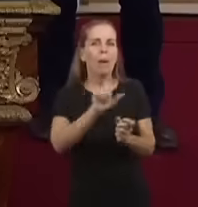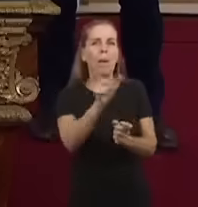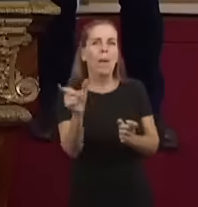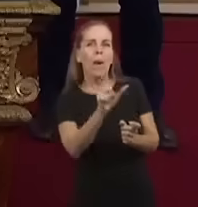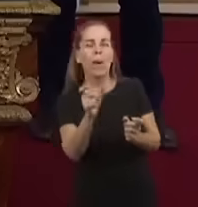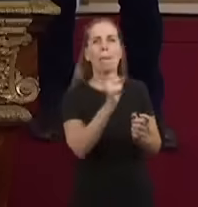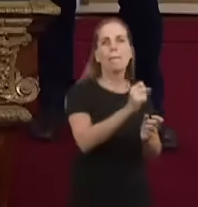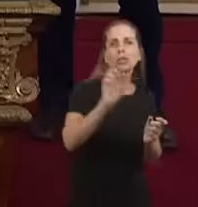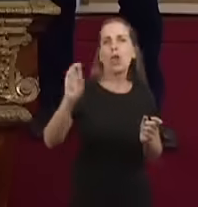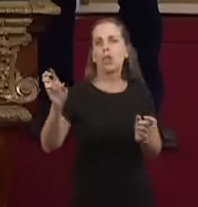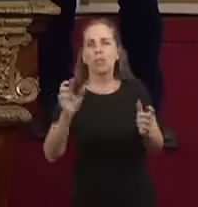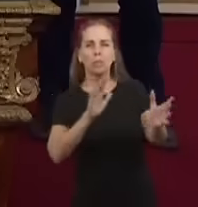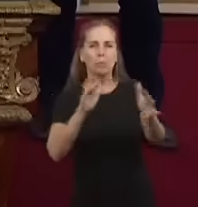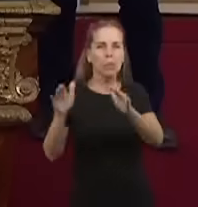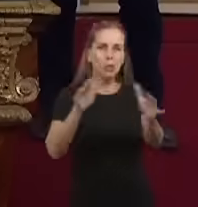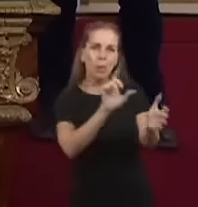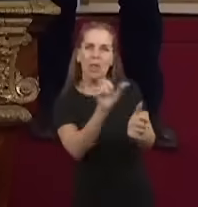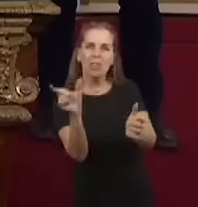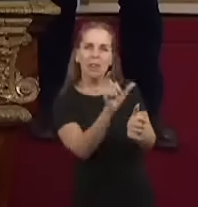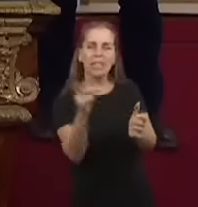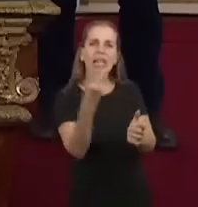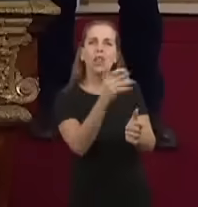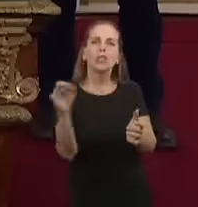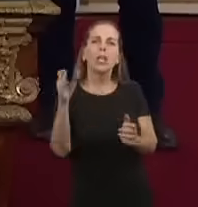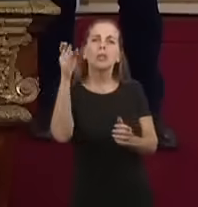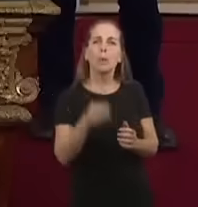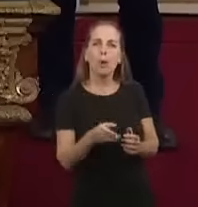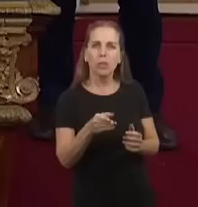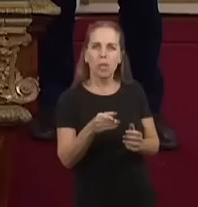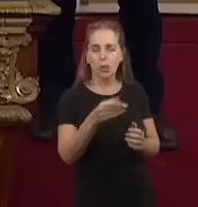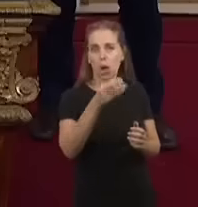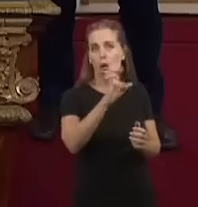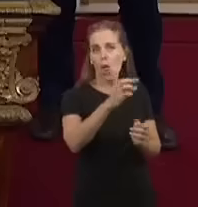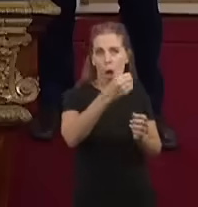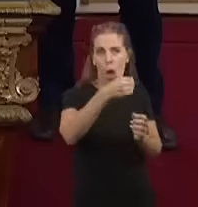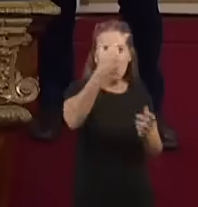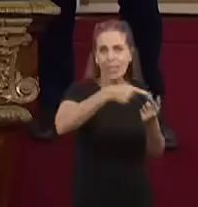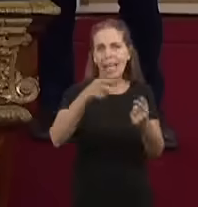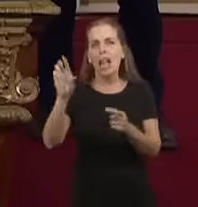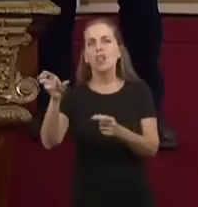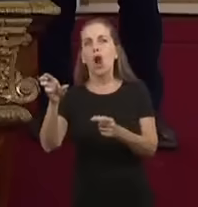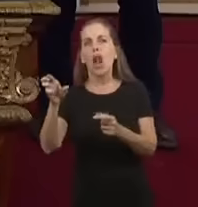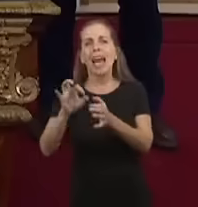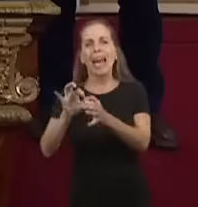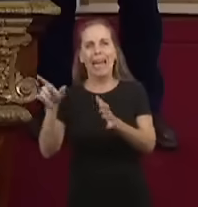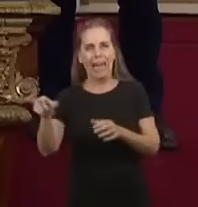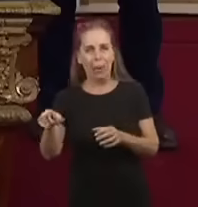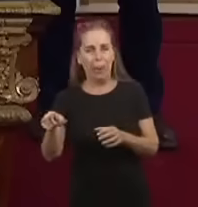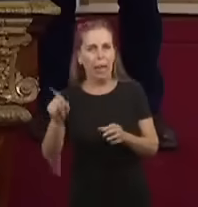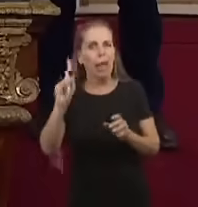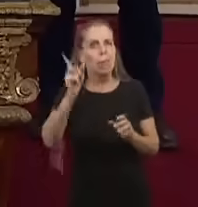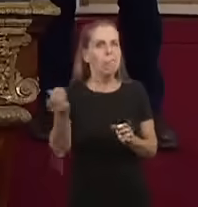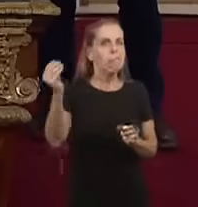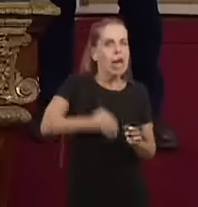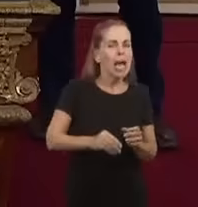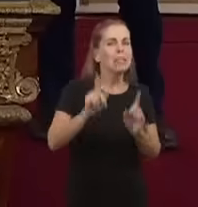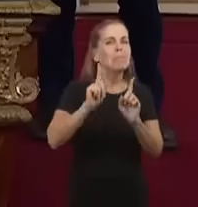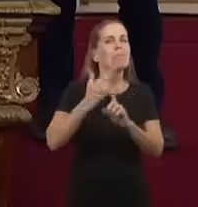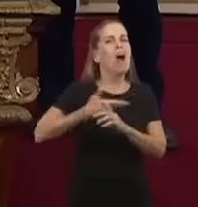casi 200 por entre el dólar oficial y el dólar libre y un Sobrante monetario similar al que teníamos en la previa del rodrigazo